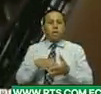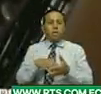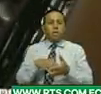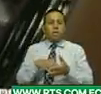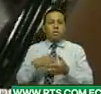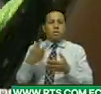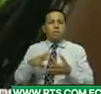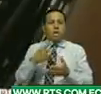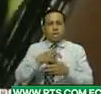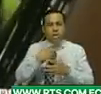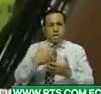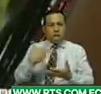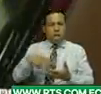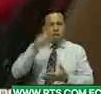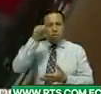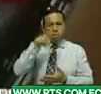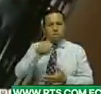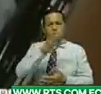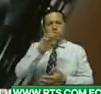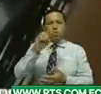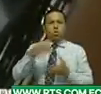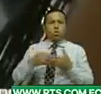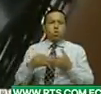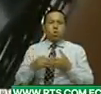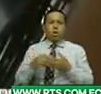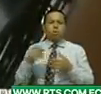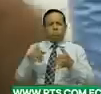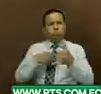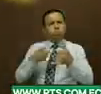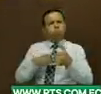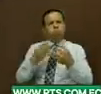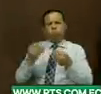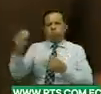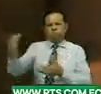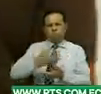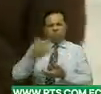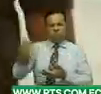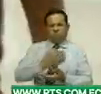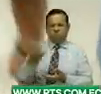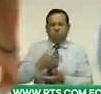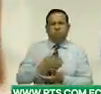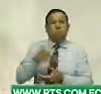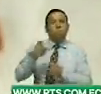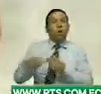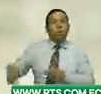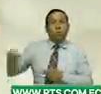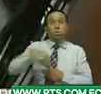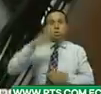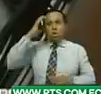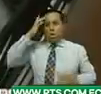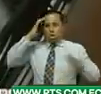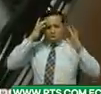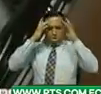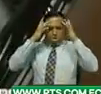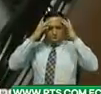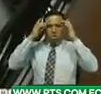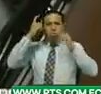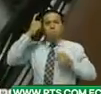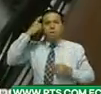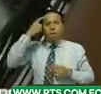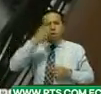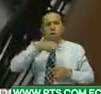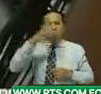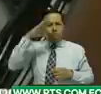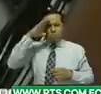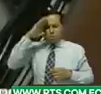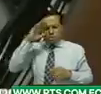un cheque de $1,400 y teléfonos celulares. Los perjudicados vivieron momentos de angustia. Creían que eran gendarmes, pero